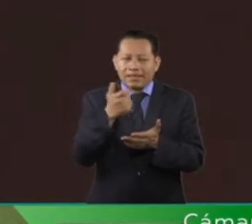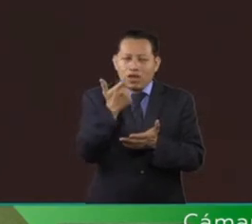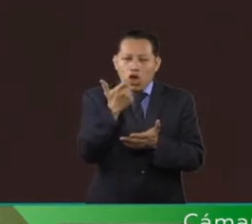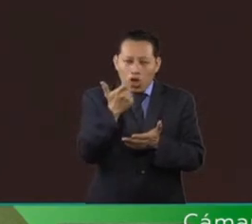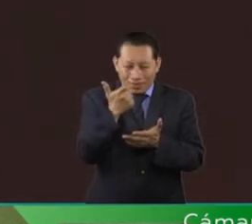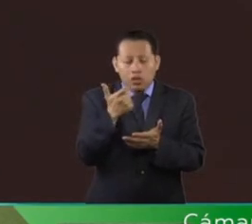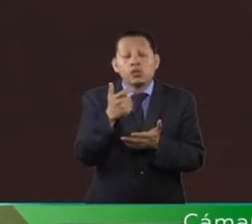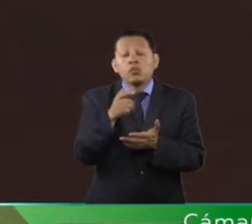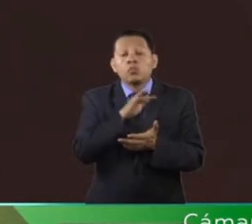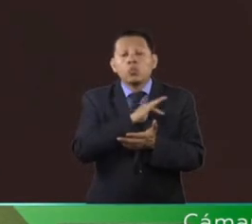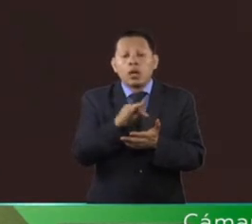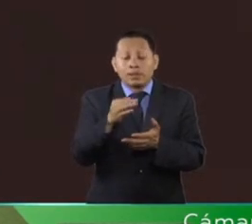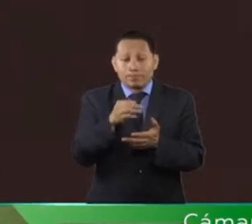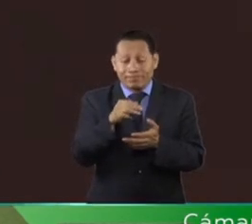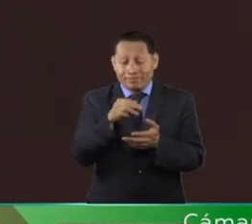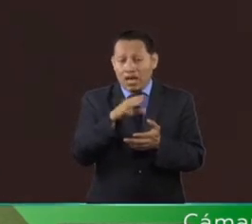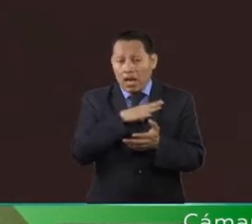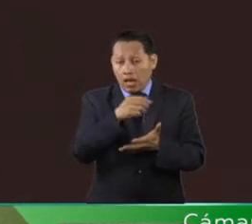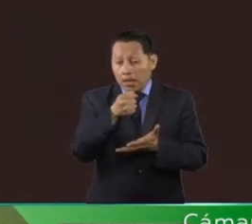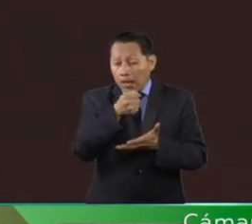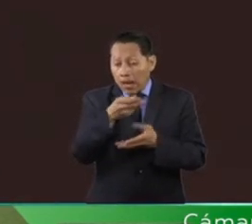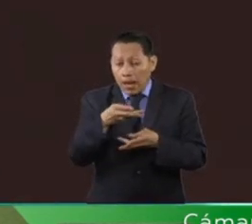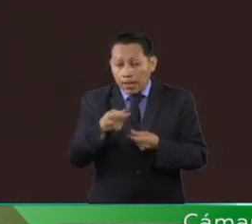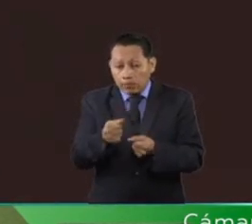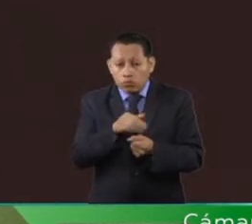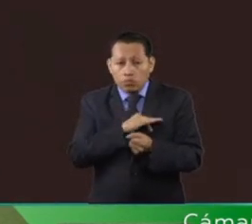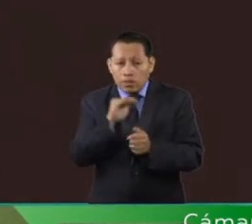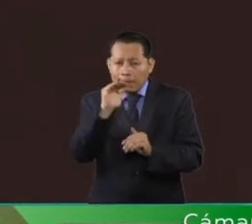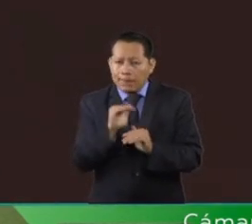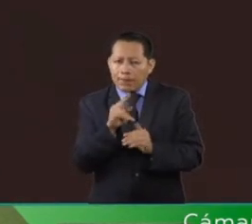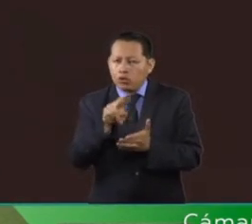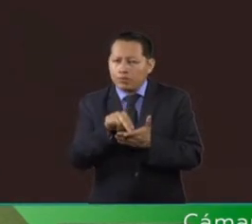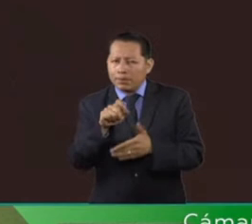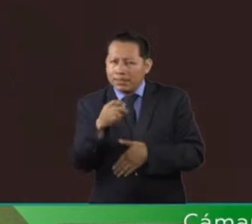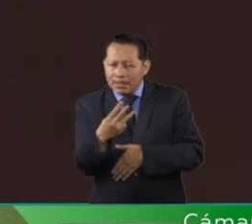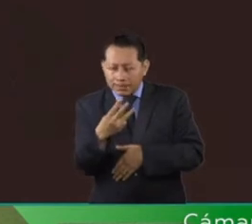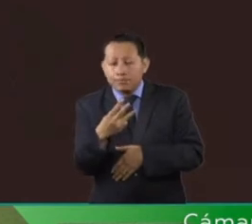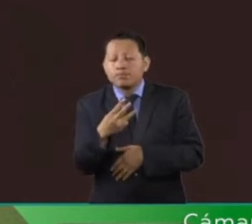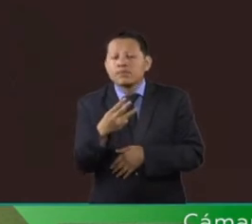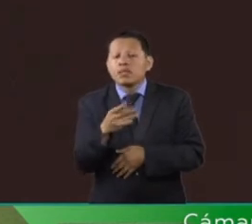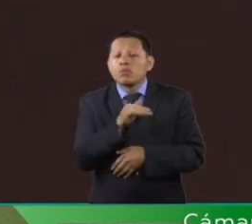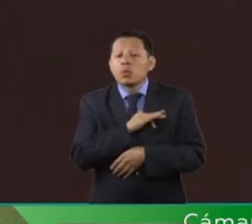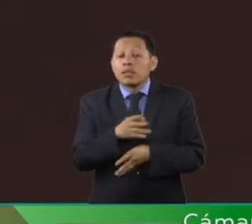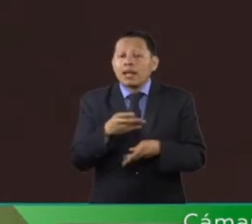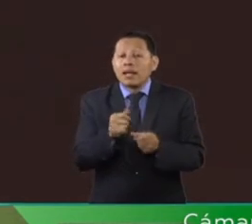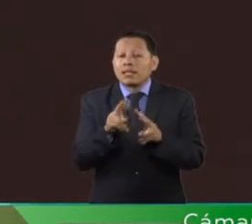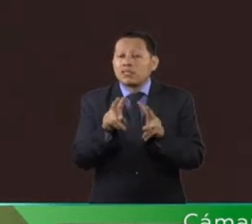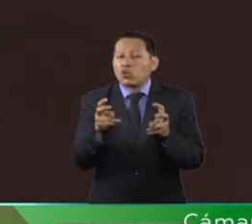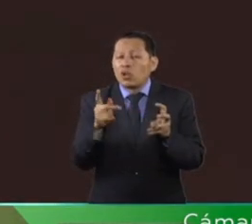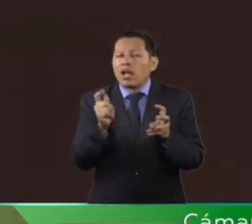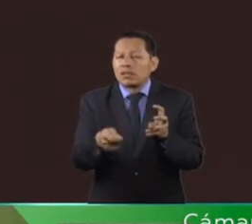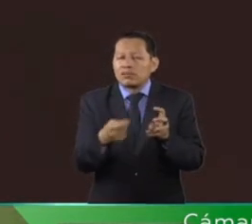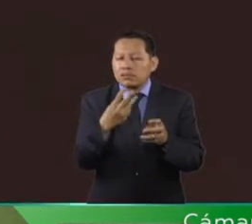público en el sector ha disminuido constantemente durante el 2023. El gasto funcional de este rubro fue del